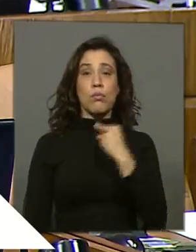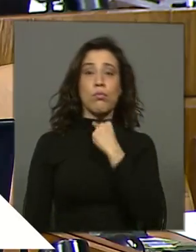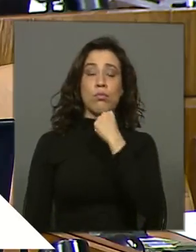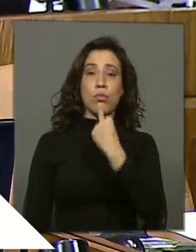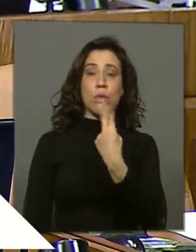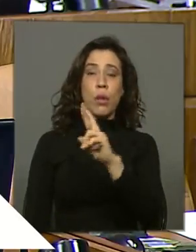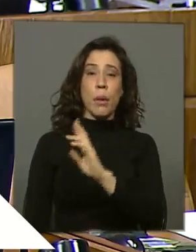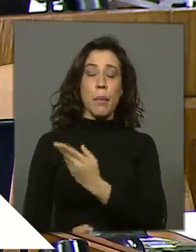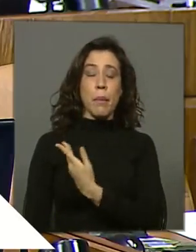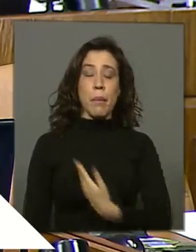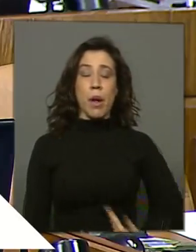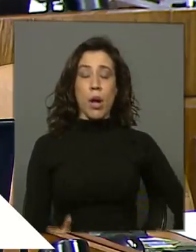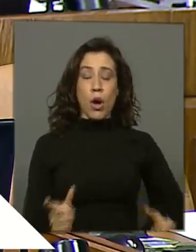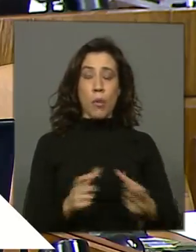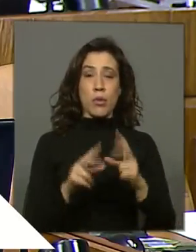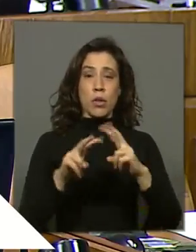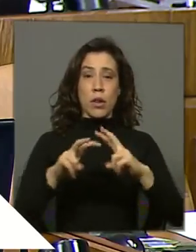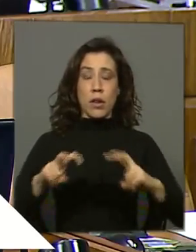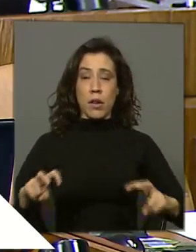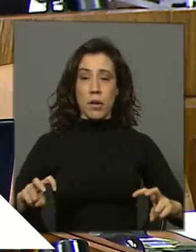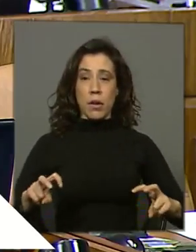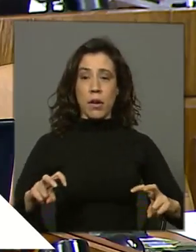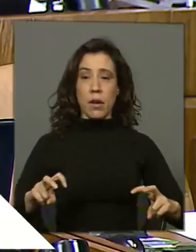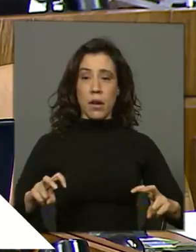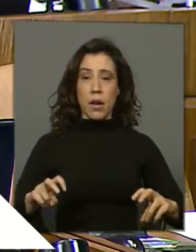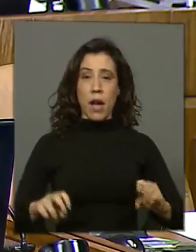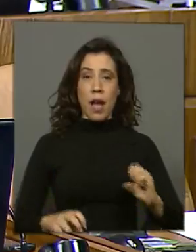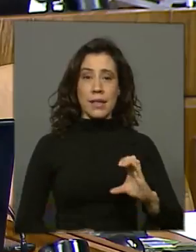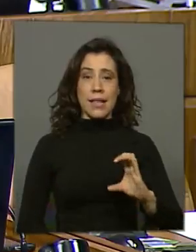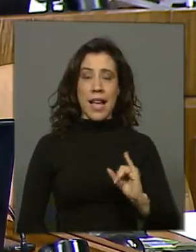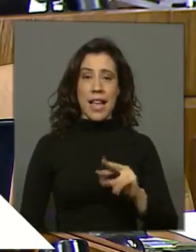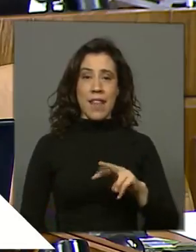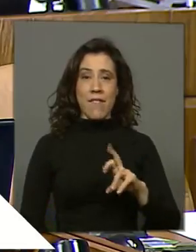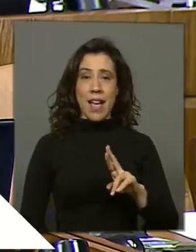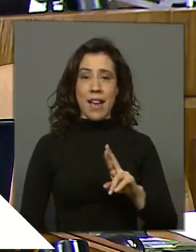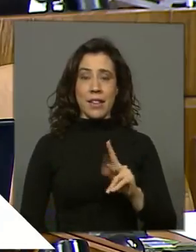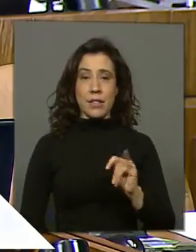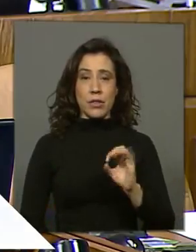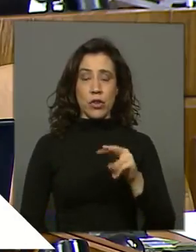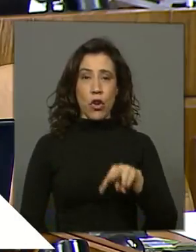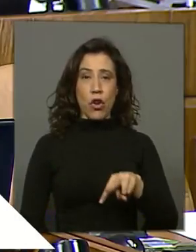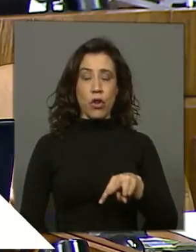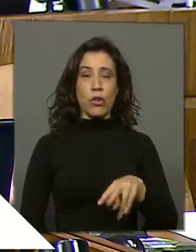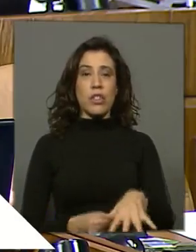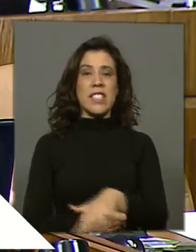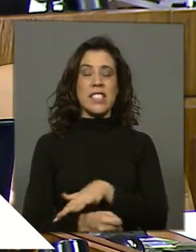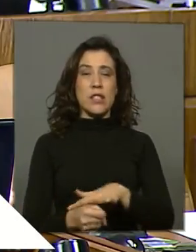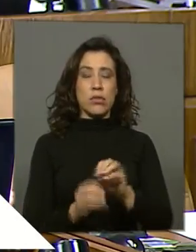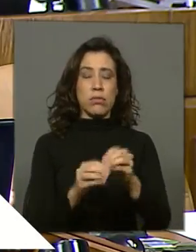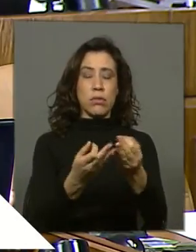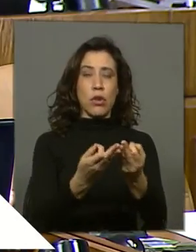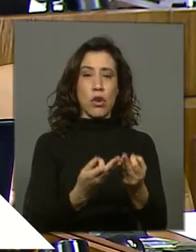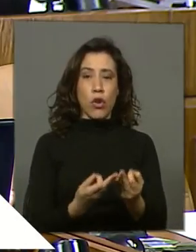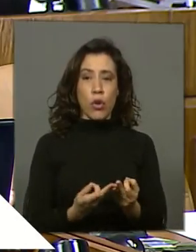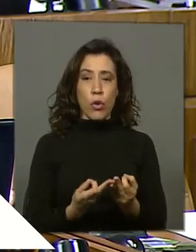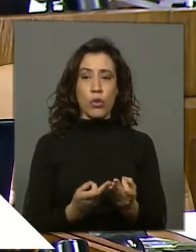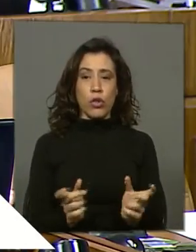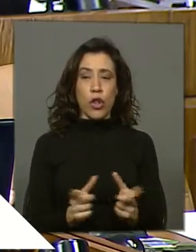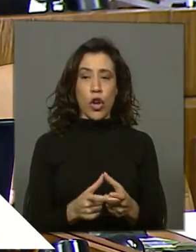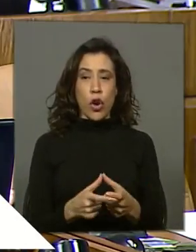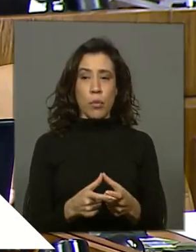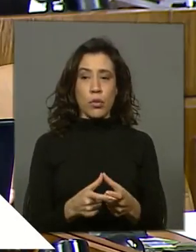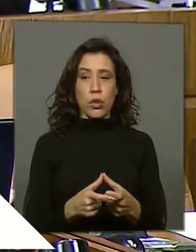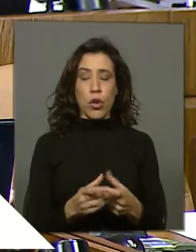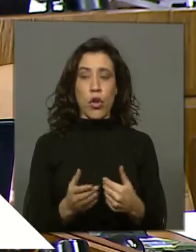presidente la comisión investigadora de AC inversions la situación y las conclusiones de esta comisión